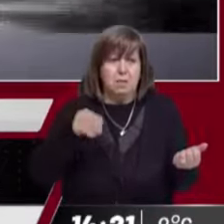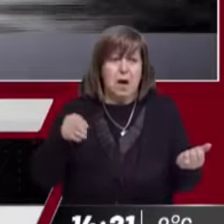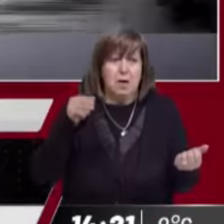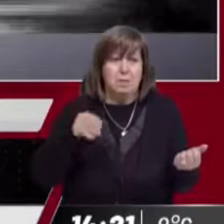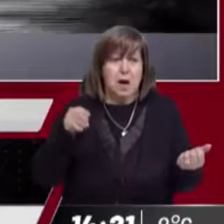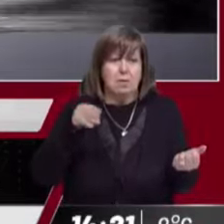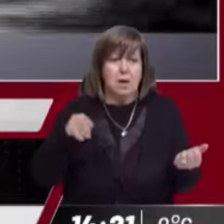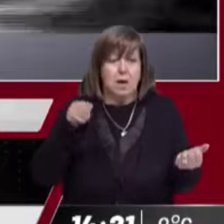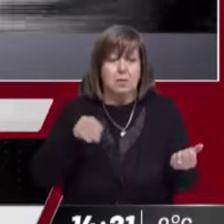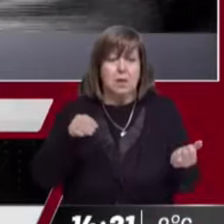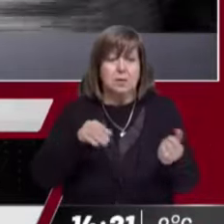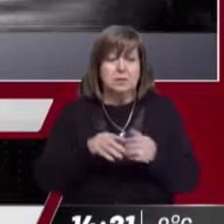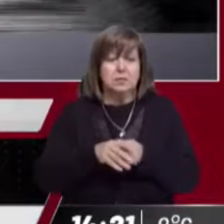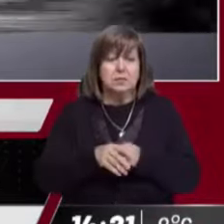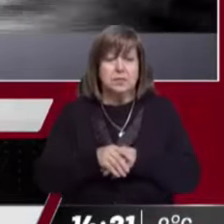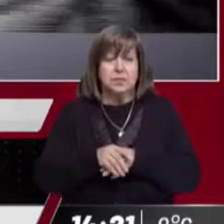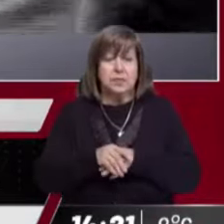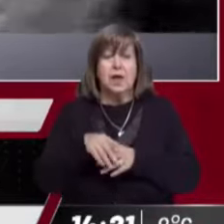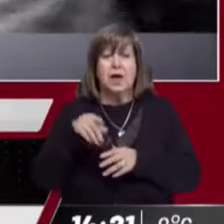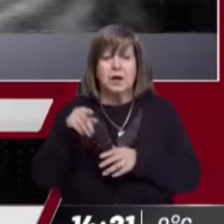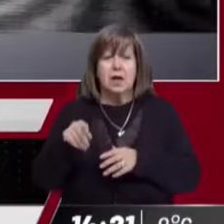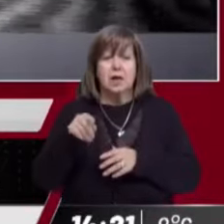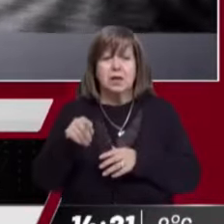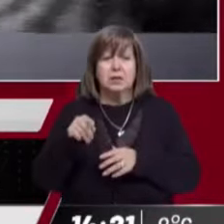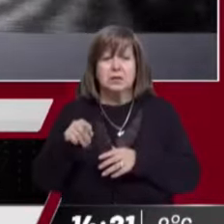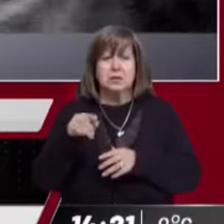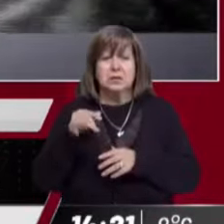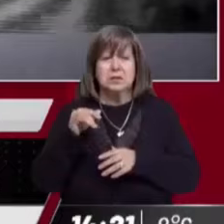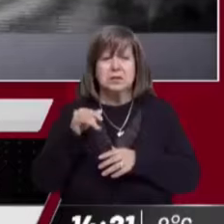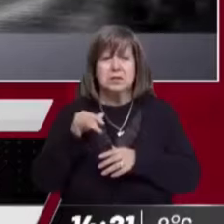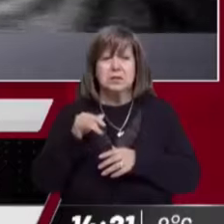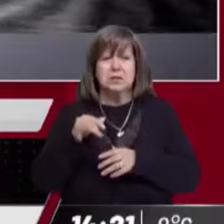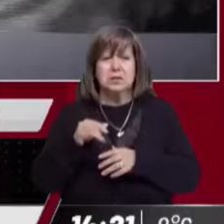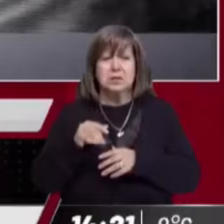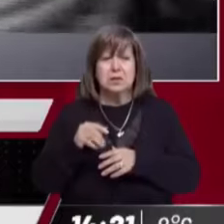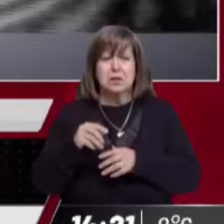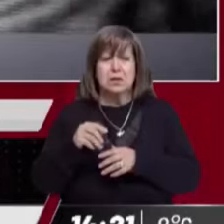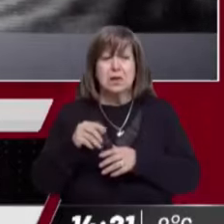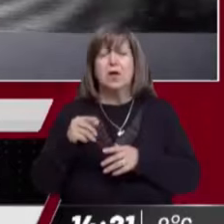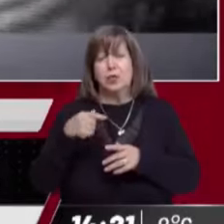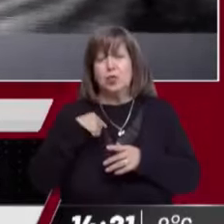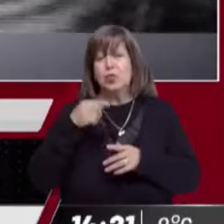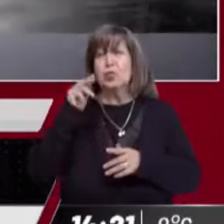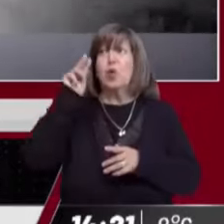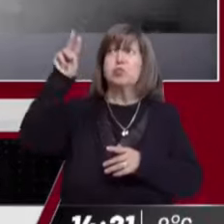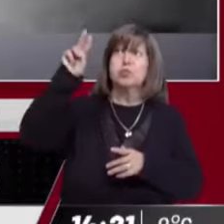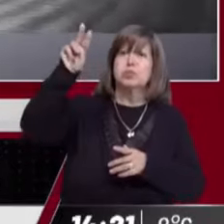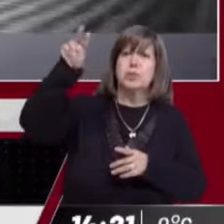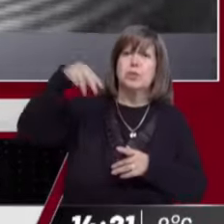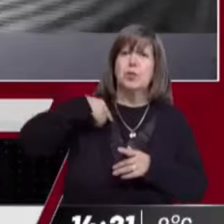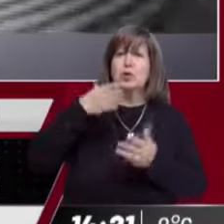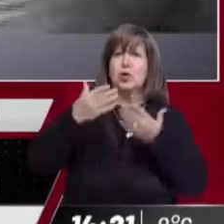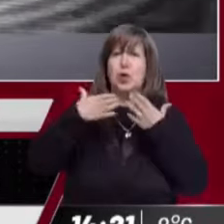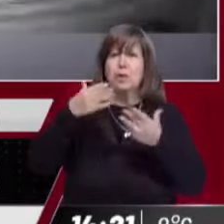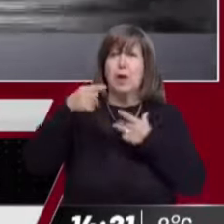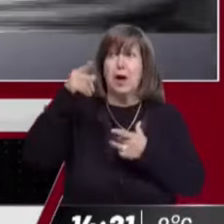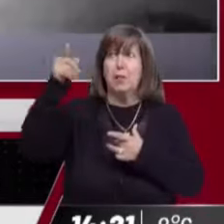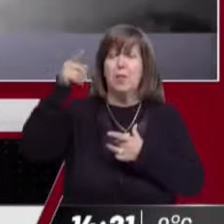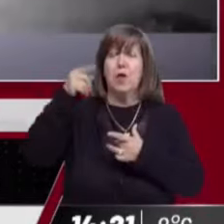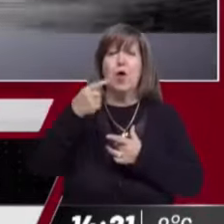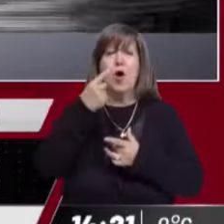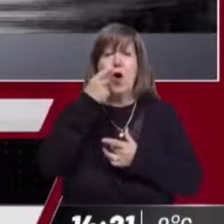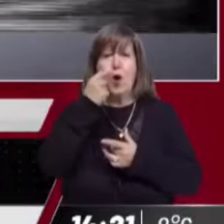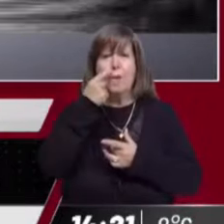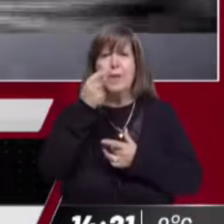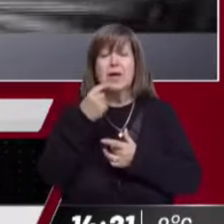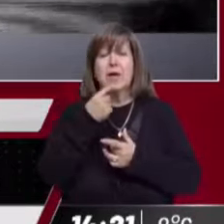dedo. Exactamente, bueno, eso es lo que ustedes están viendo en imágenes. Nosotros tuvimos la posibilidad de dialogar con la víctima que afortunadamente